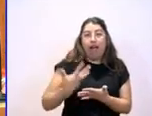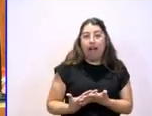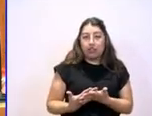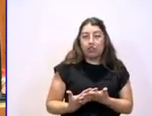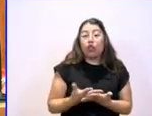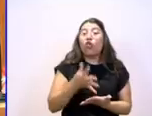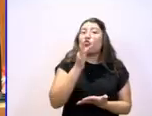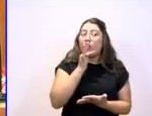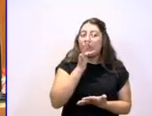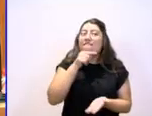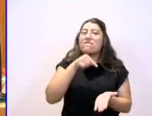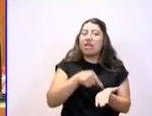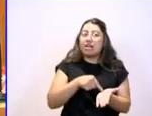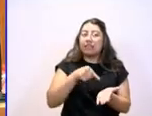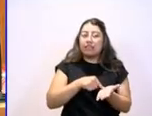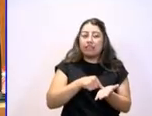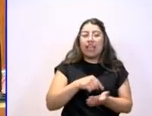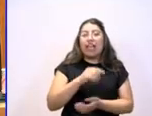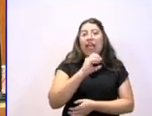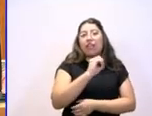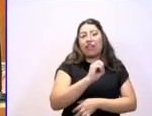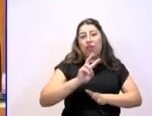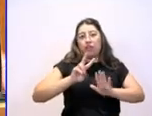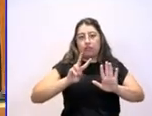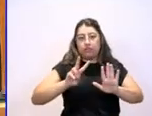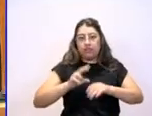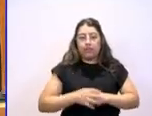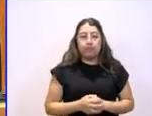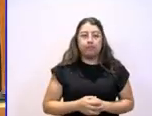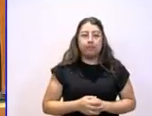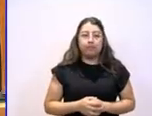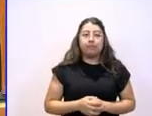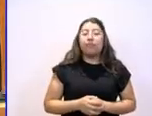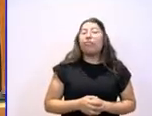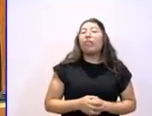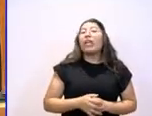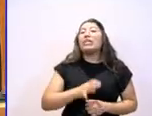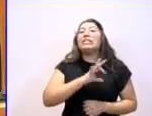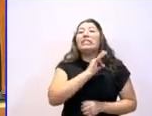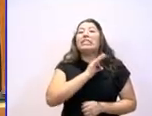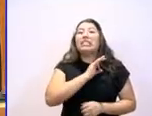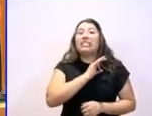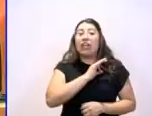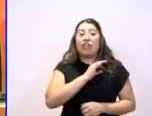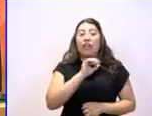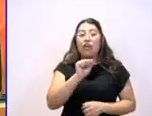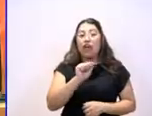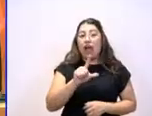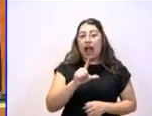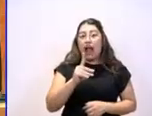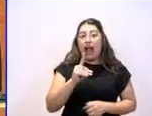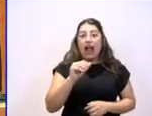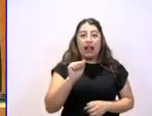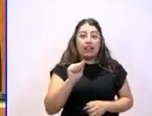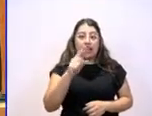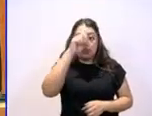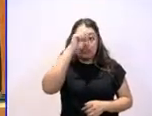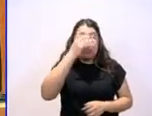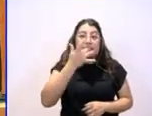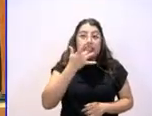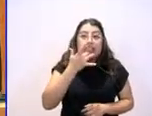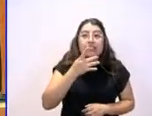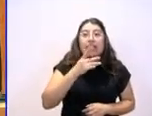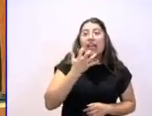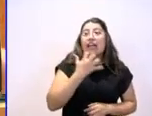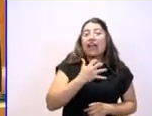seguimos reivindicando el 0,7. Al señor Aldá, como siempre, le hace mucha gracia. No sé si le hace mucha gracia las cacerías, si le hace mucha gracia que la